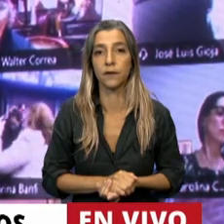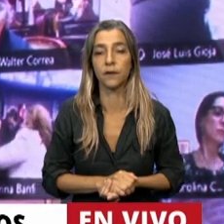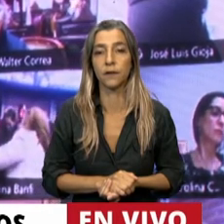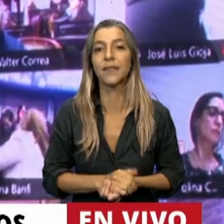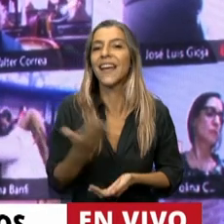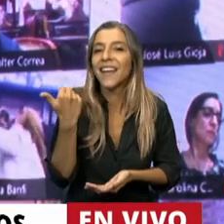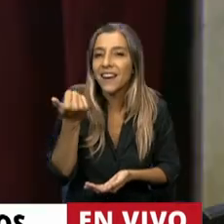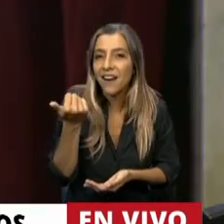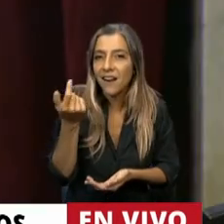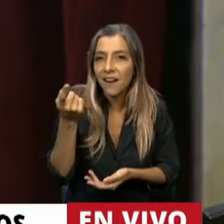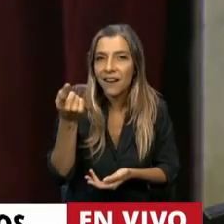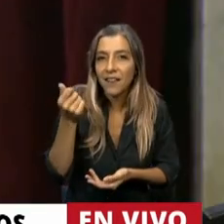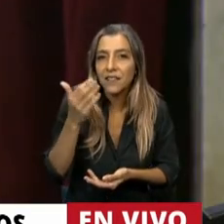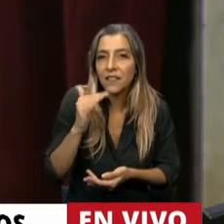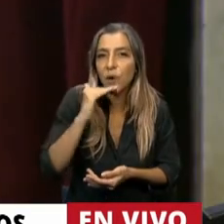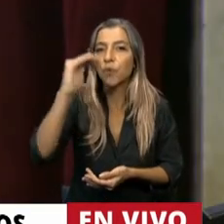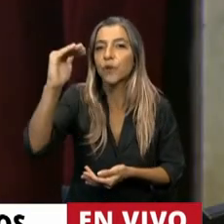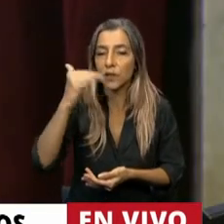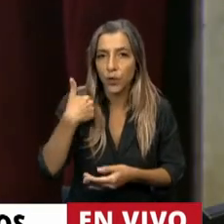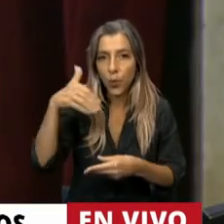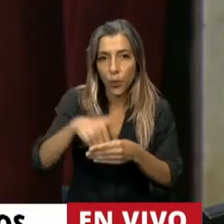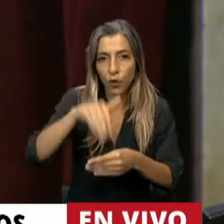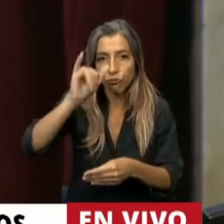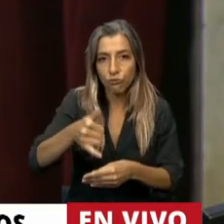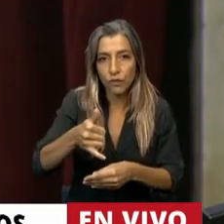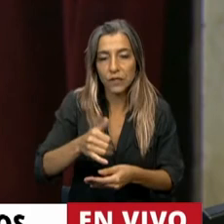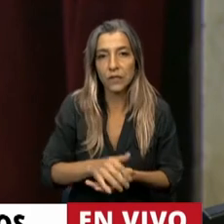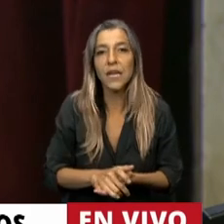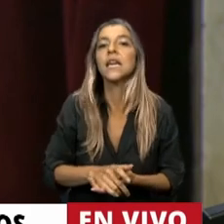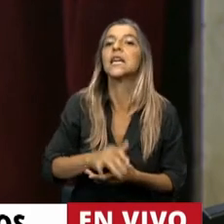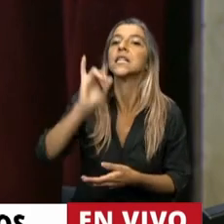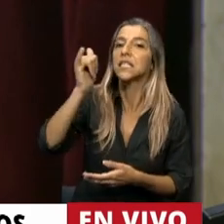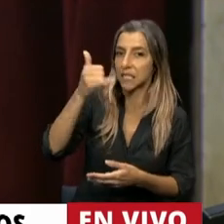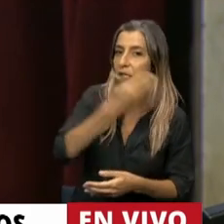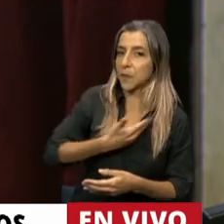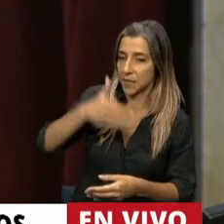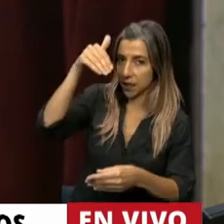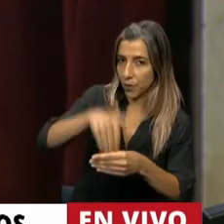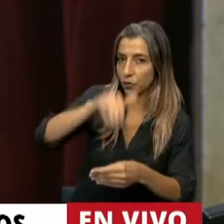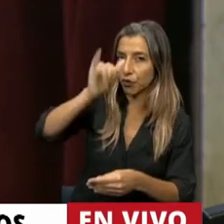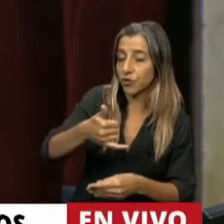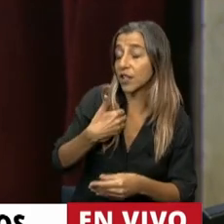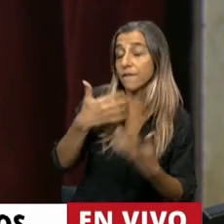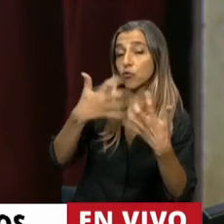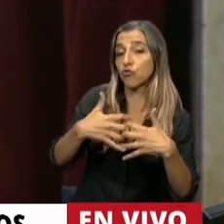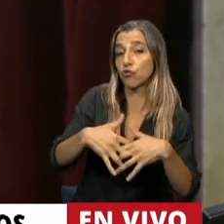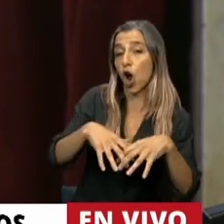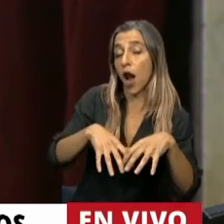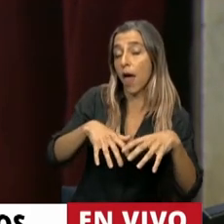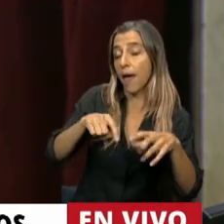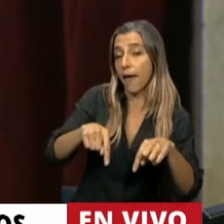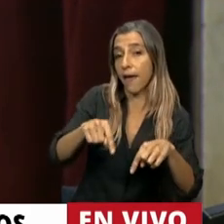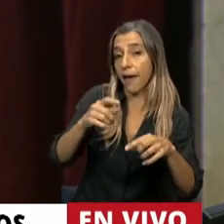recién había expresado que votará afirmativamente afirmativo presidente no me funciona ni del sistema